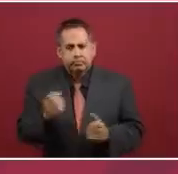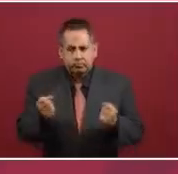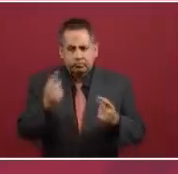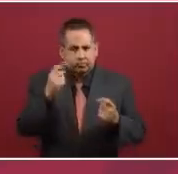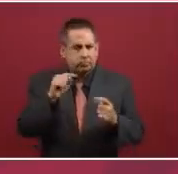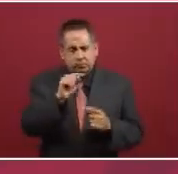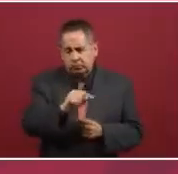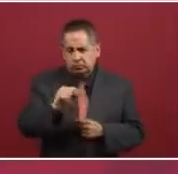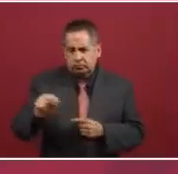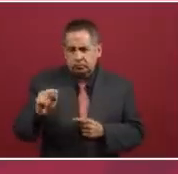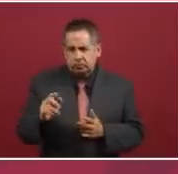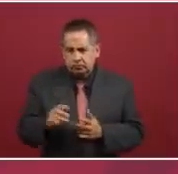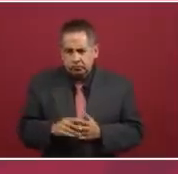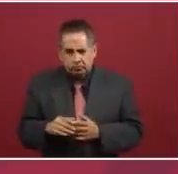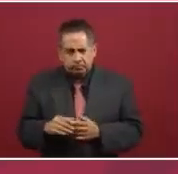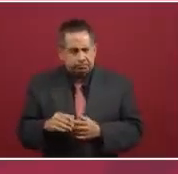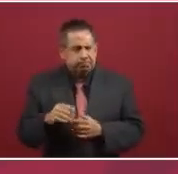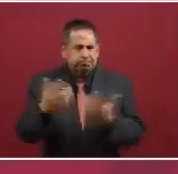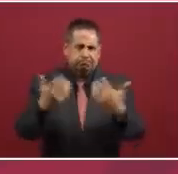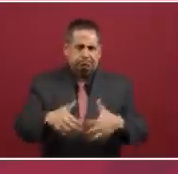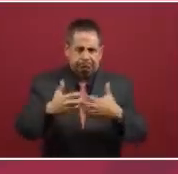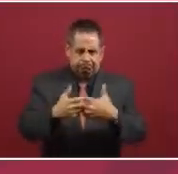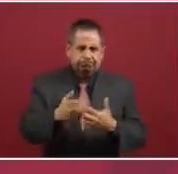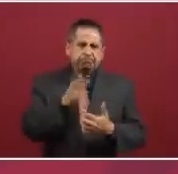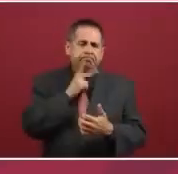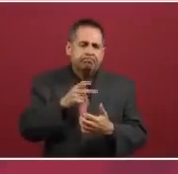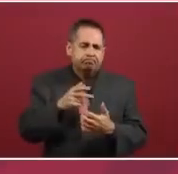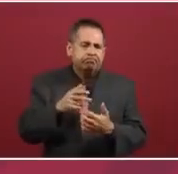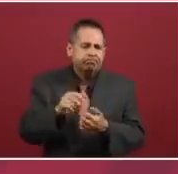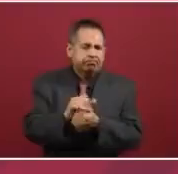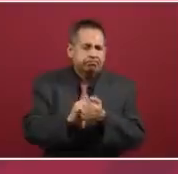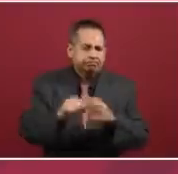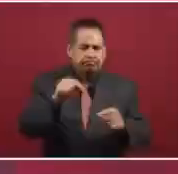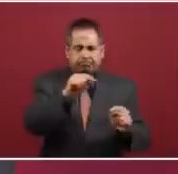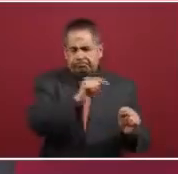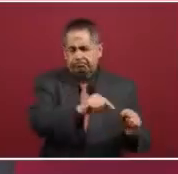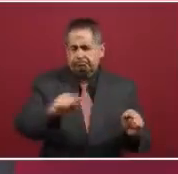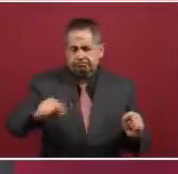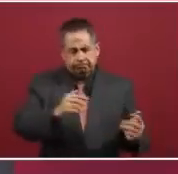algunos campos petroleros